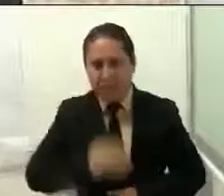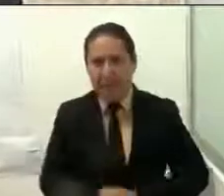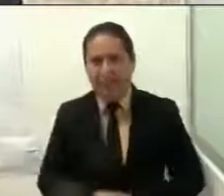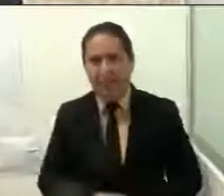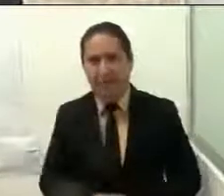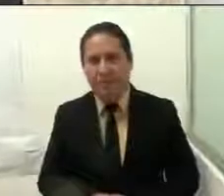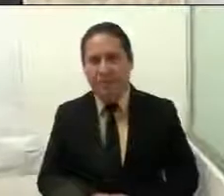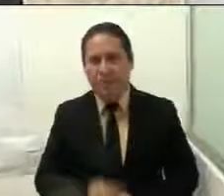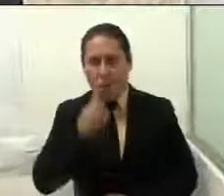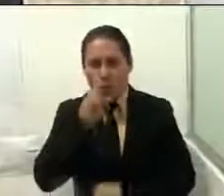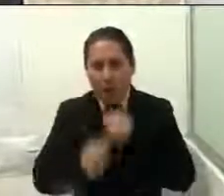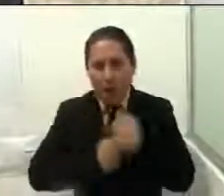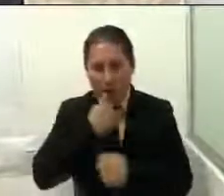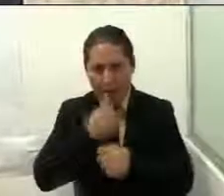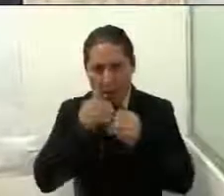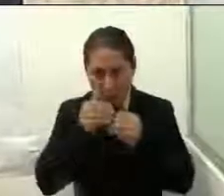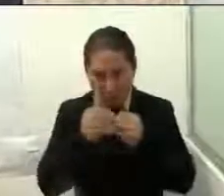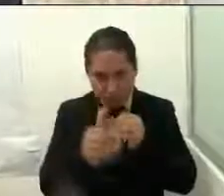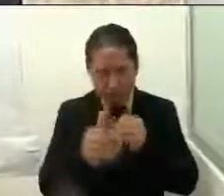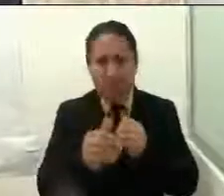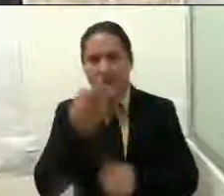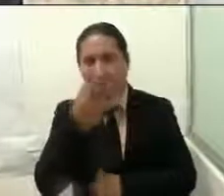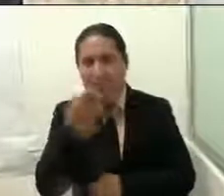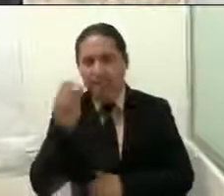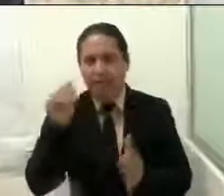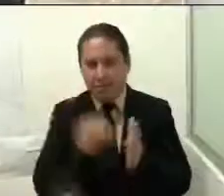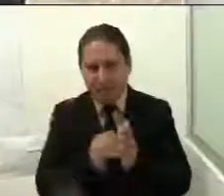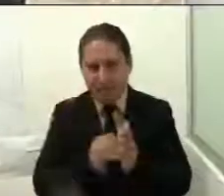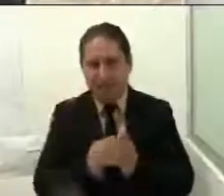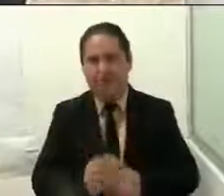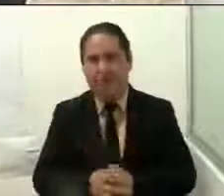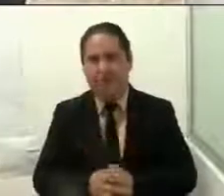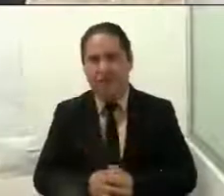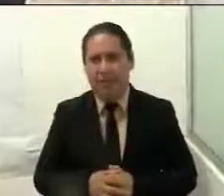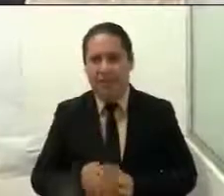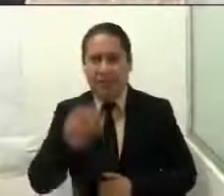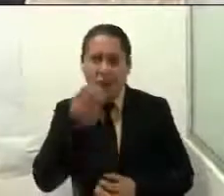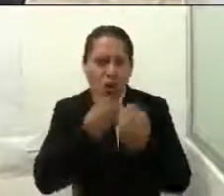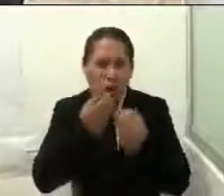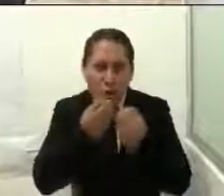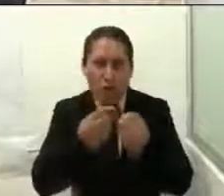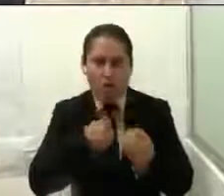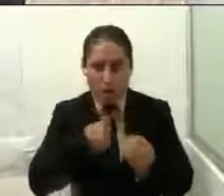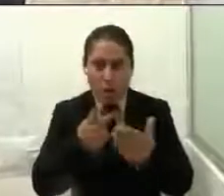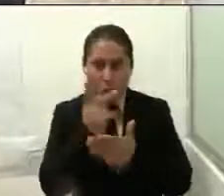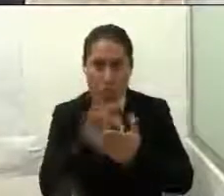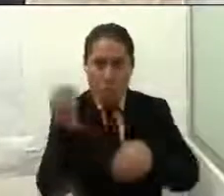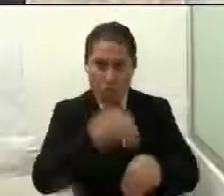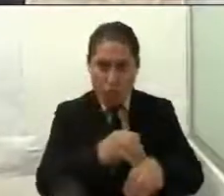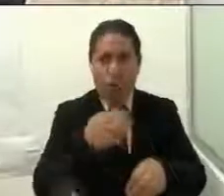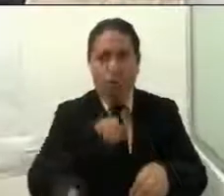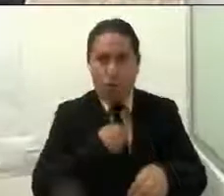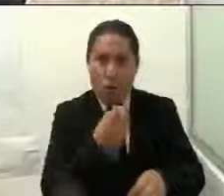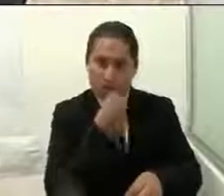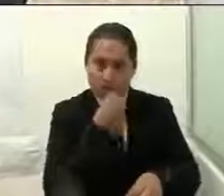anualmente de las cuales 300.000 son de autoconsumo precisamente en esta